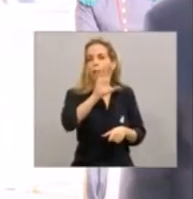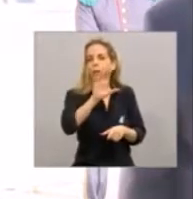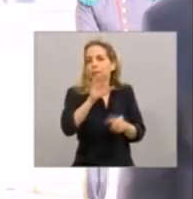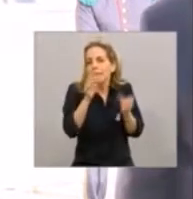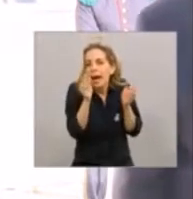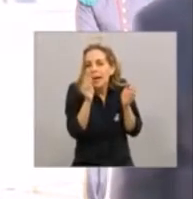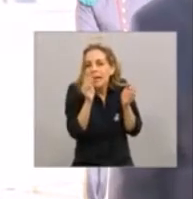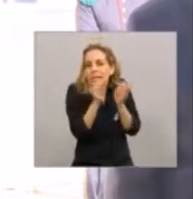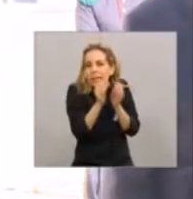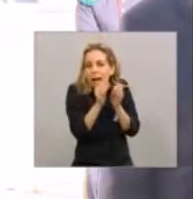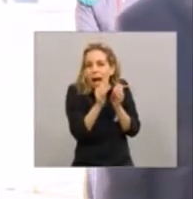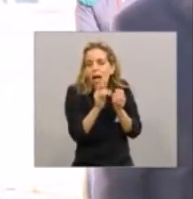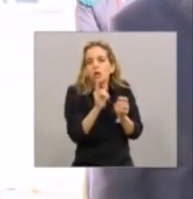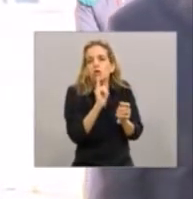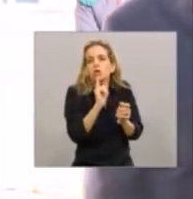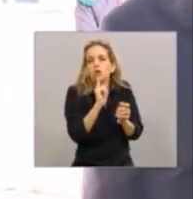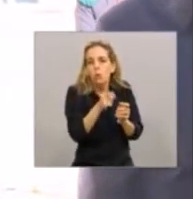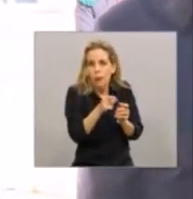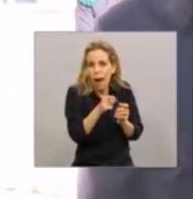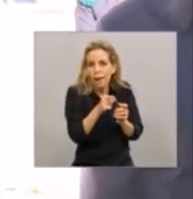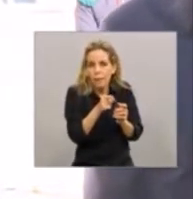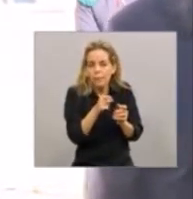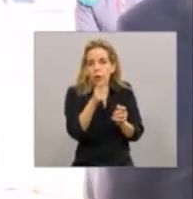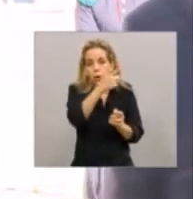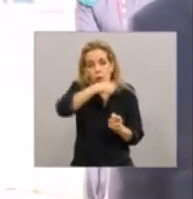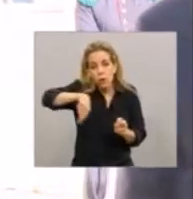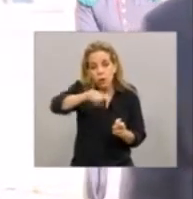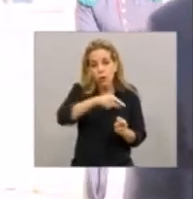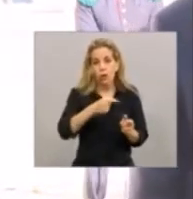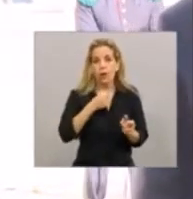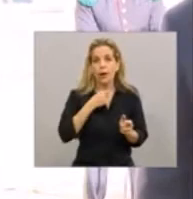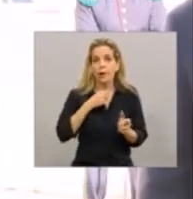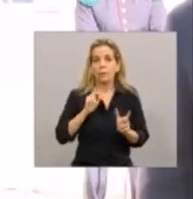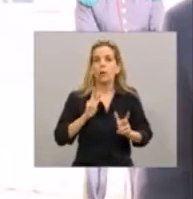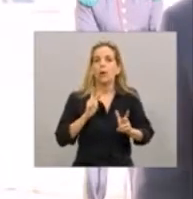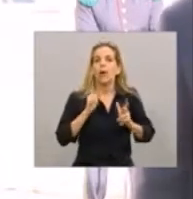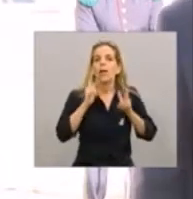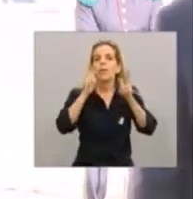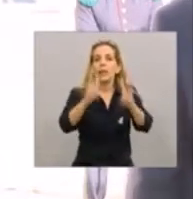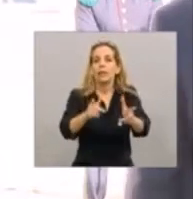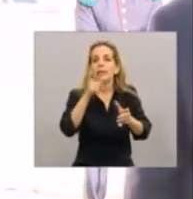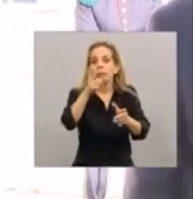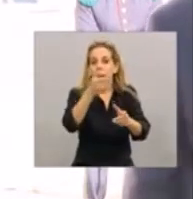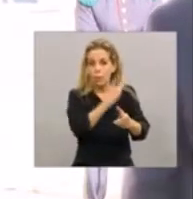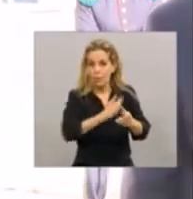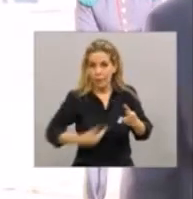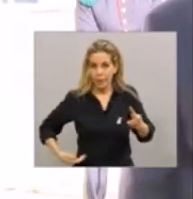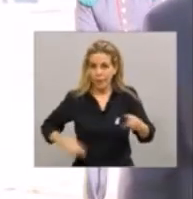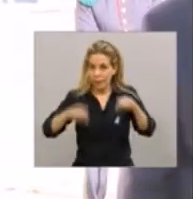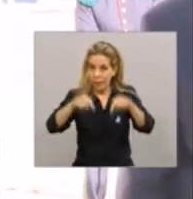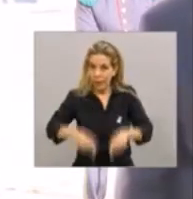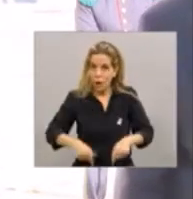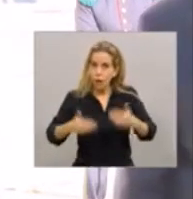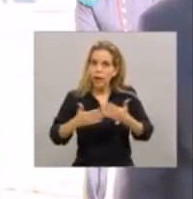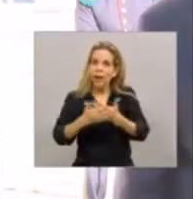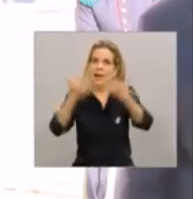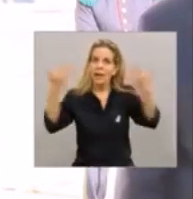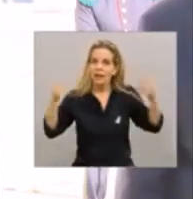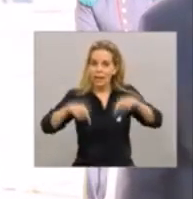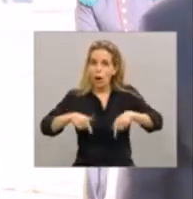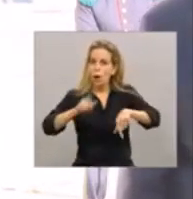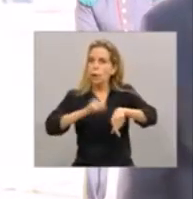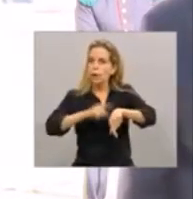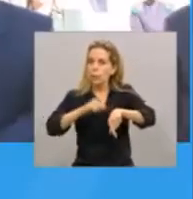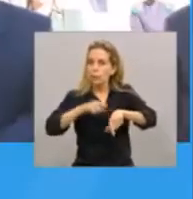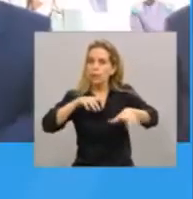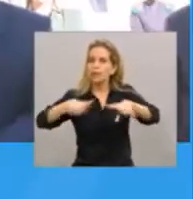que tiene la argentina le queremos decirte que hoy en este momento